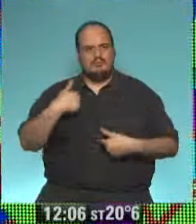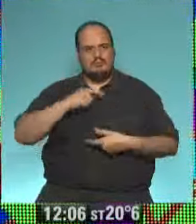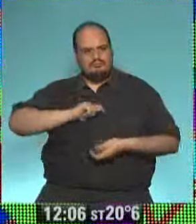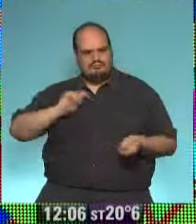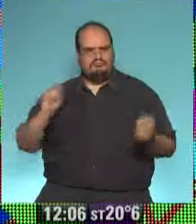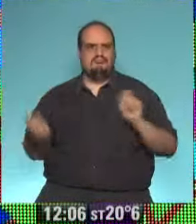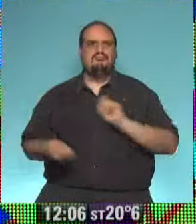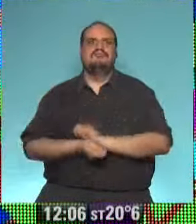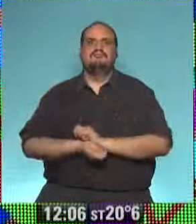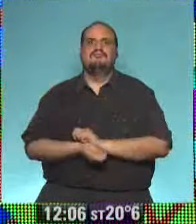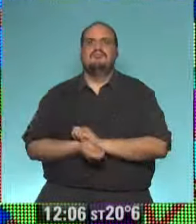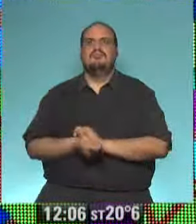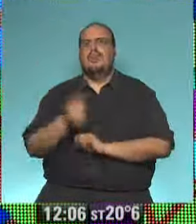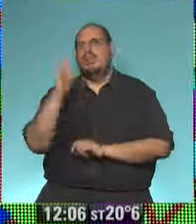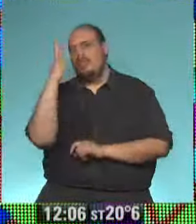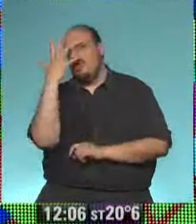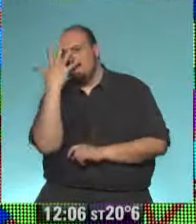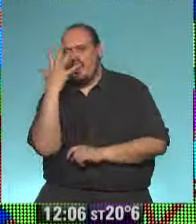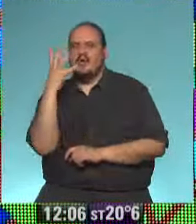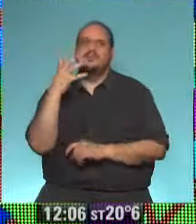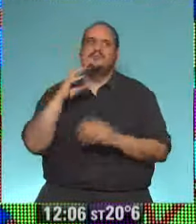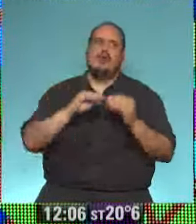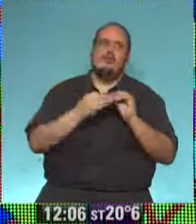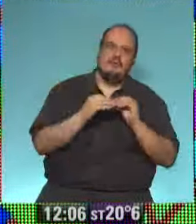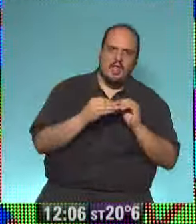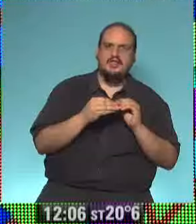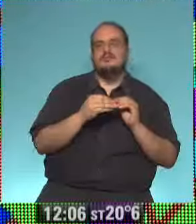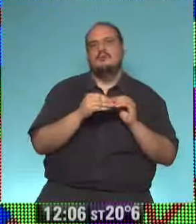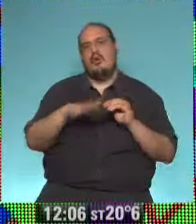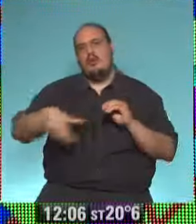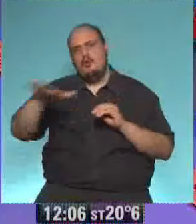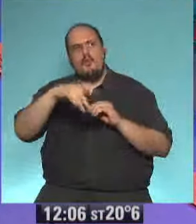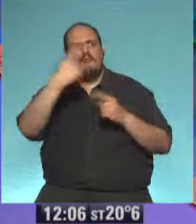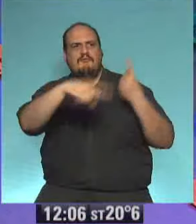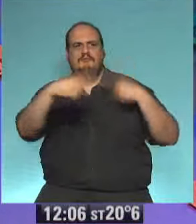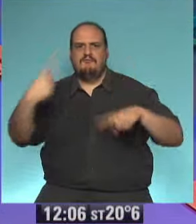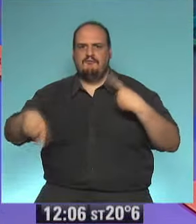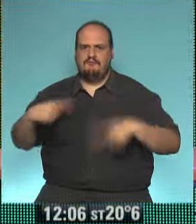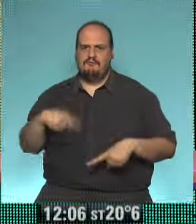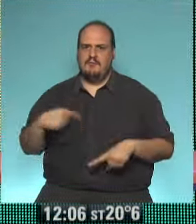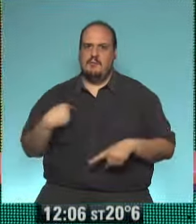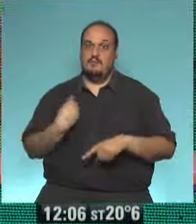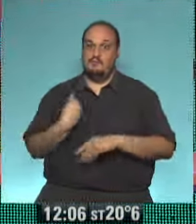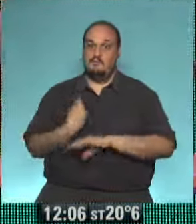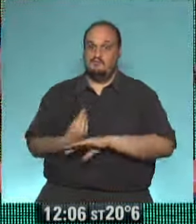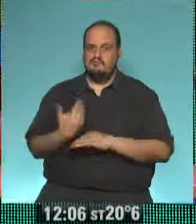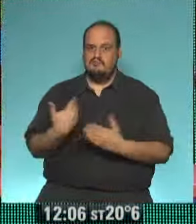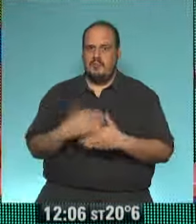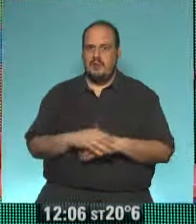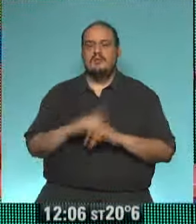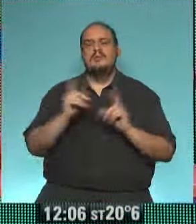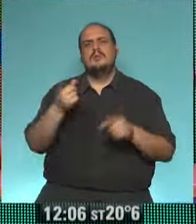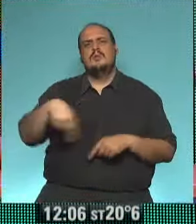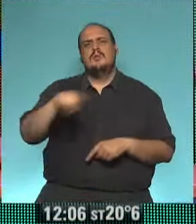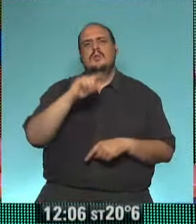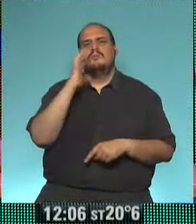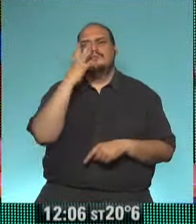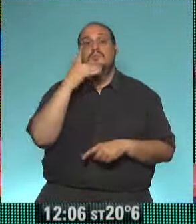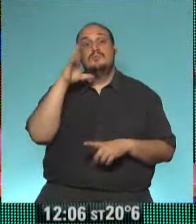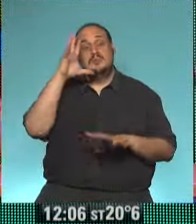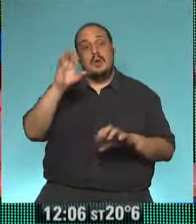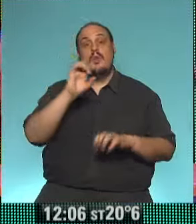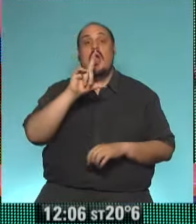y de jugar con disfraces, con conflictos, con diferentes lugares. Ustedes también nos estuvieron compartiendo increíbles disfraces. Estaba Luchimán,